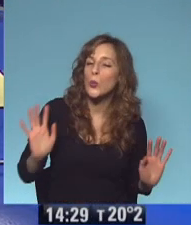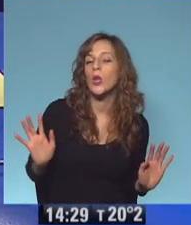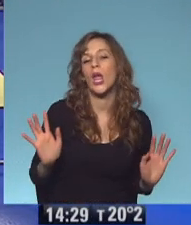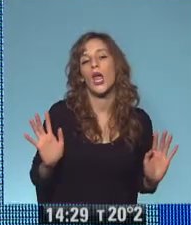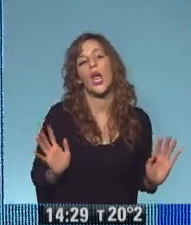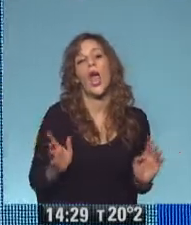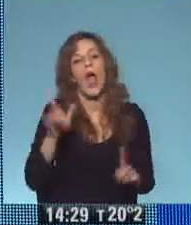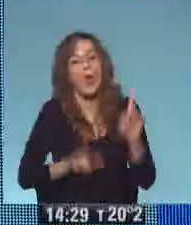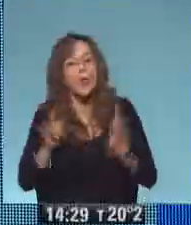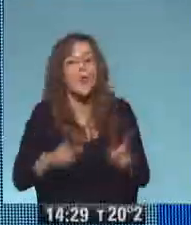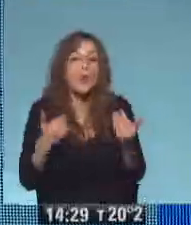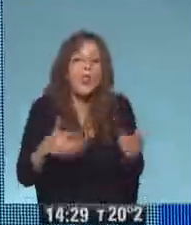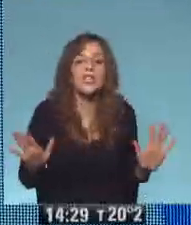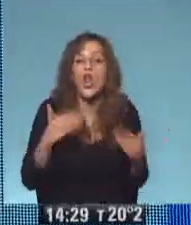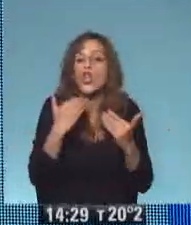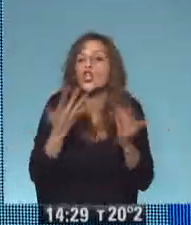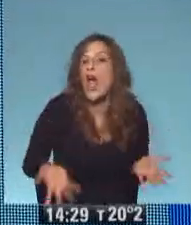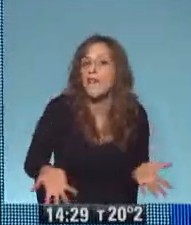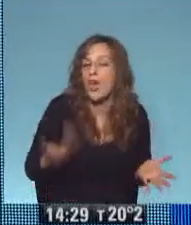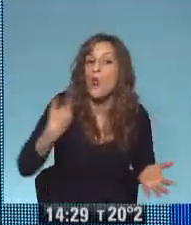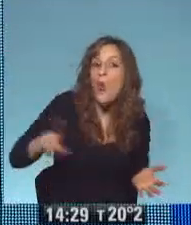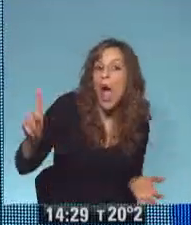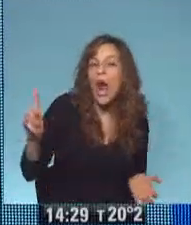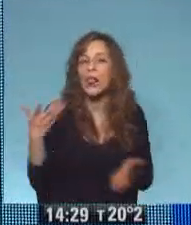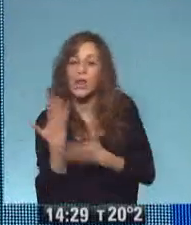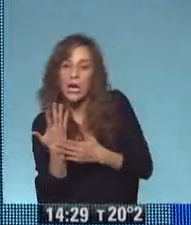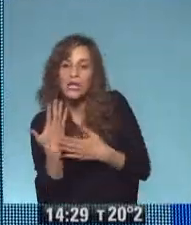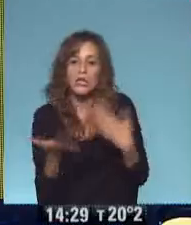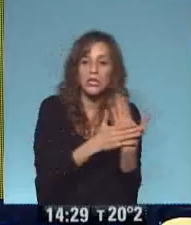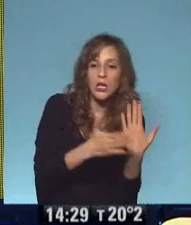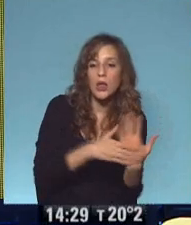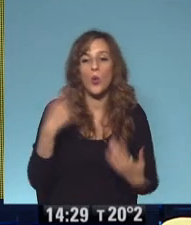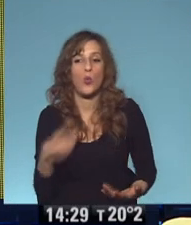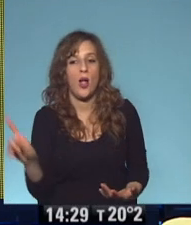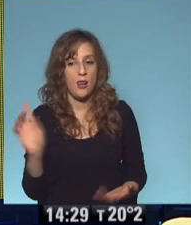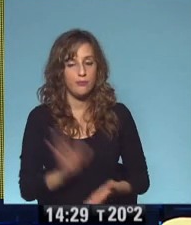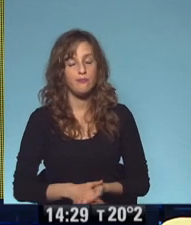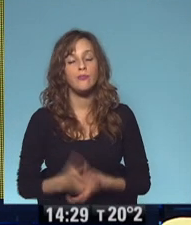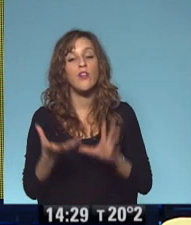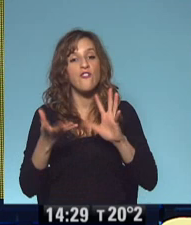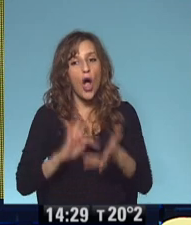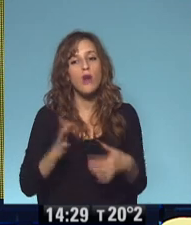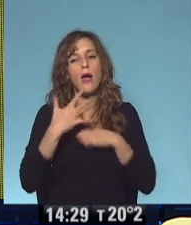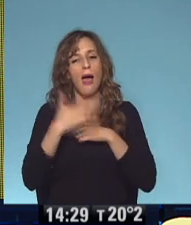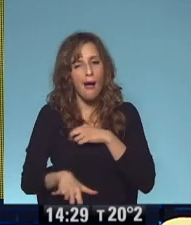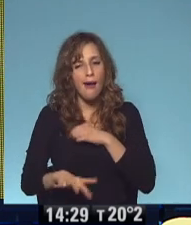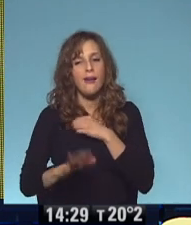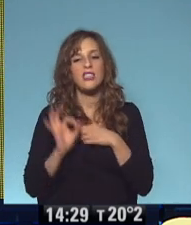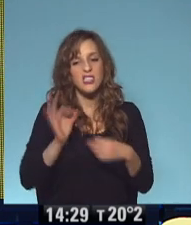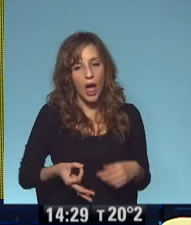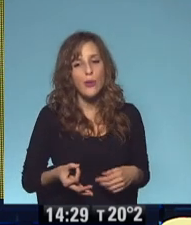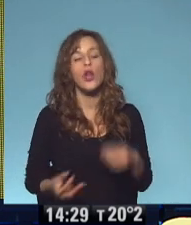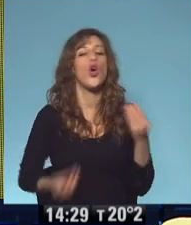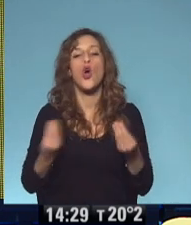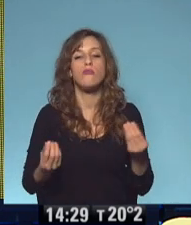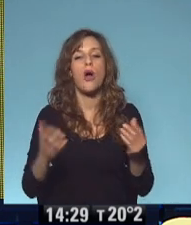cuál es la derecha y cuál es la izquierda. ¿Cómo nos podemos dar cuenta de esa situación? ¿Cómo nos podemos dar cuenta? Una de las maneras fáciles de darse cuenta es preguntarle a